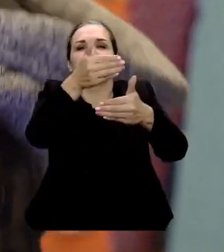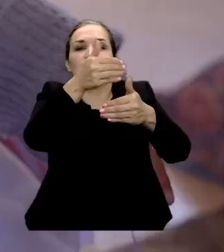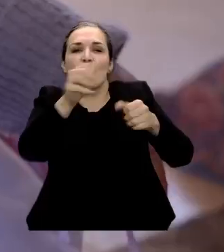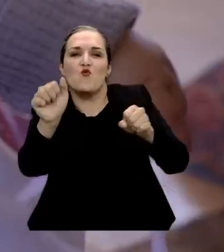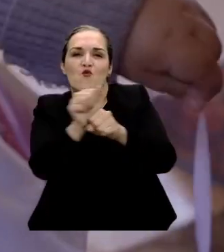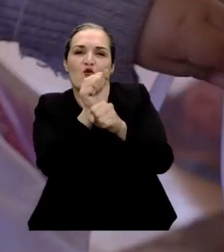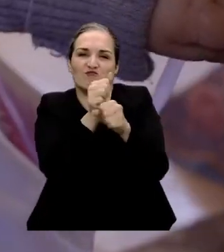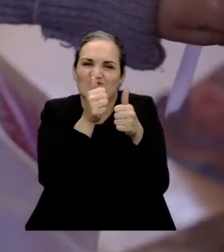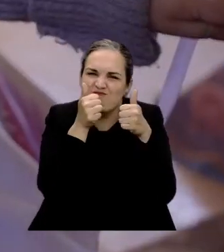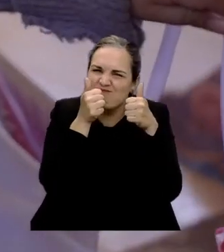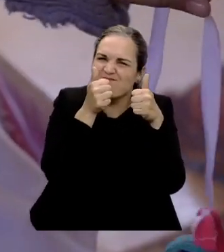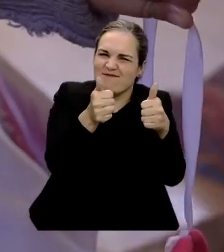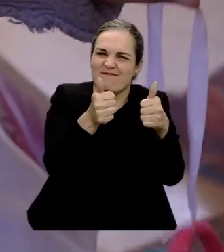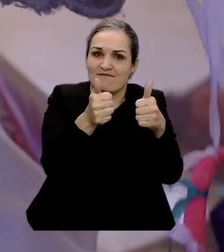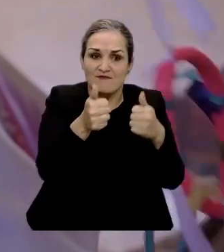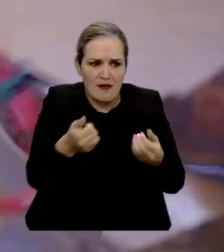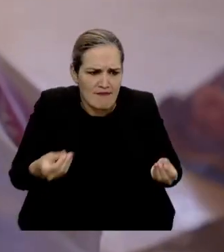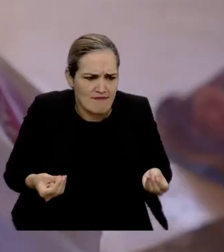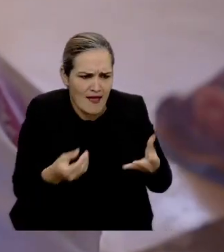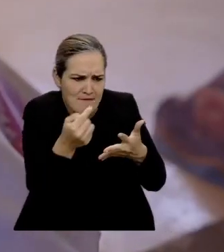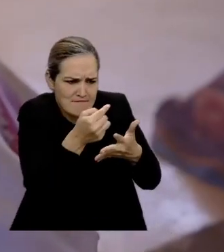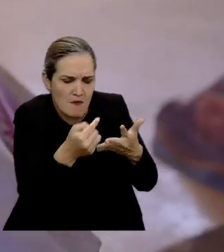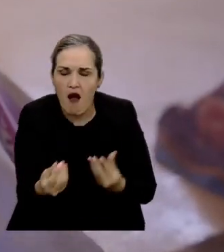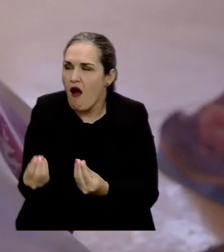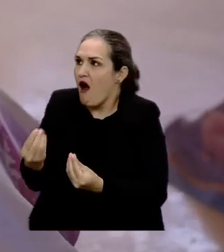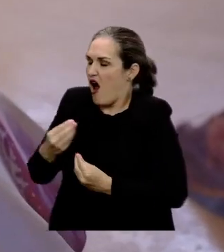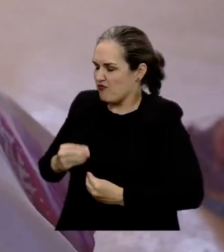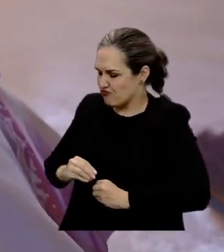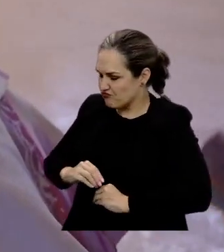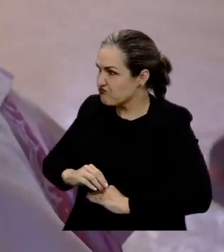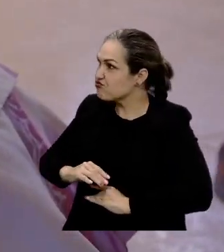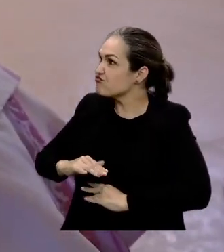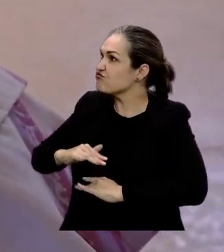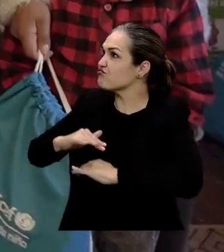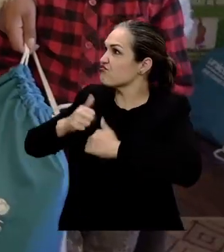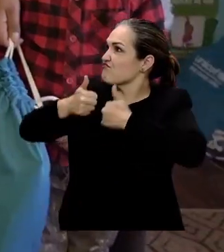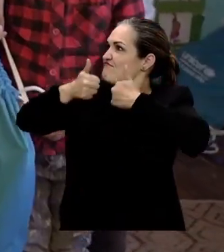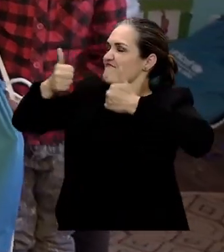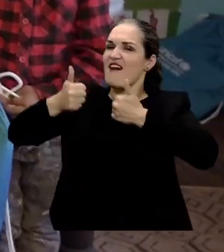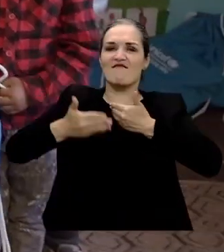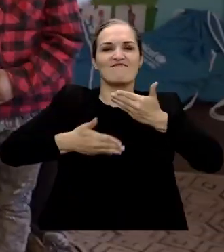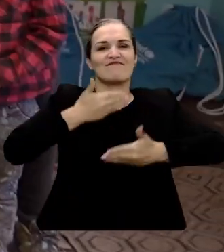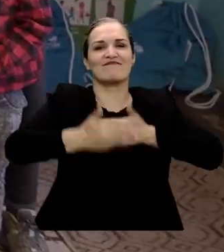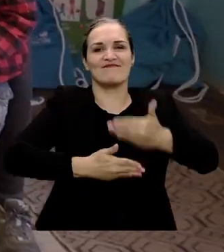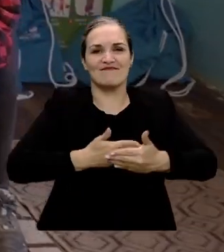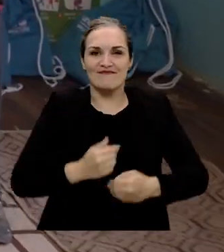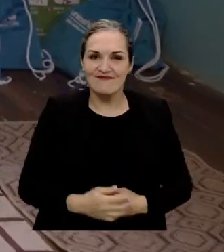tener también mayor prioridad. Vamos a poder darle mucho más herramientas y con mayor facilidad.